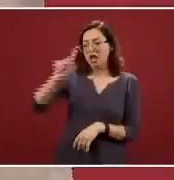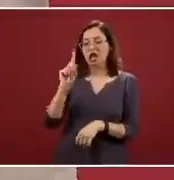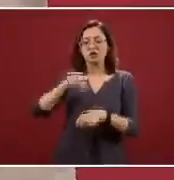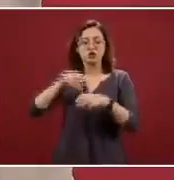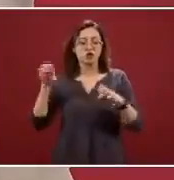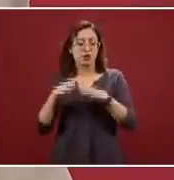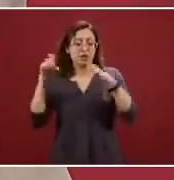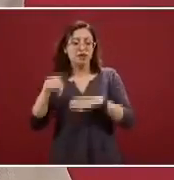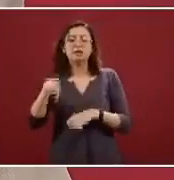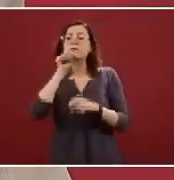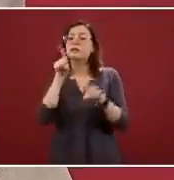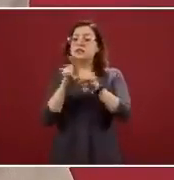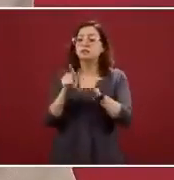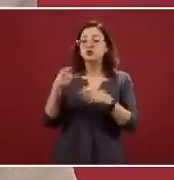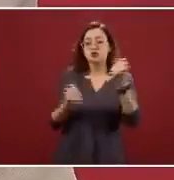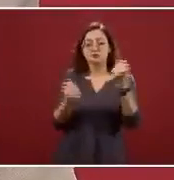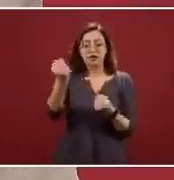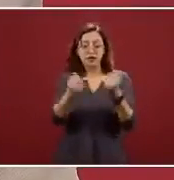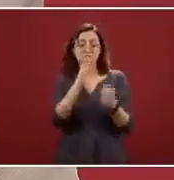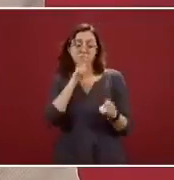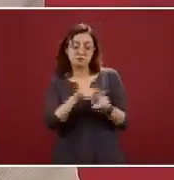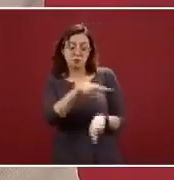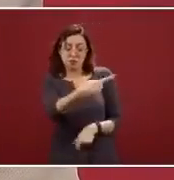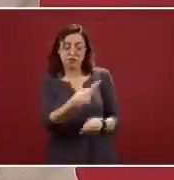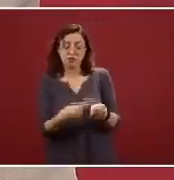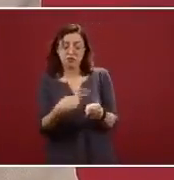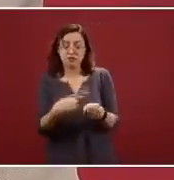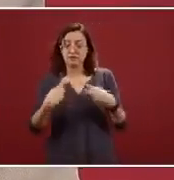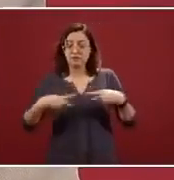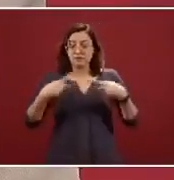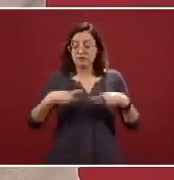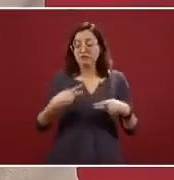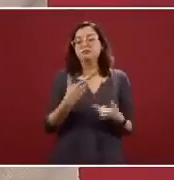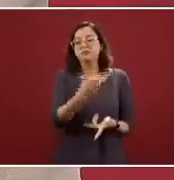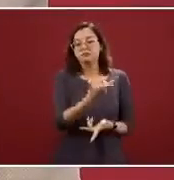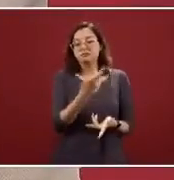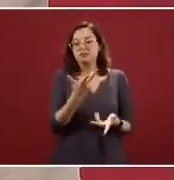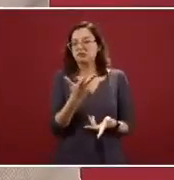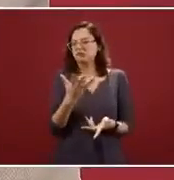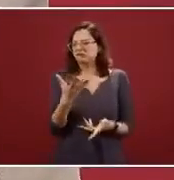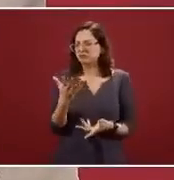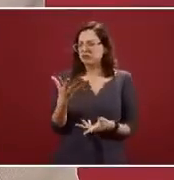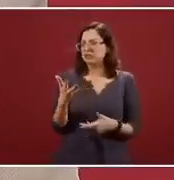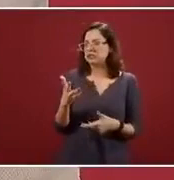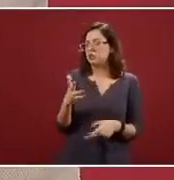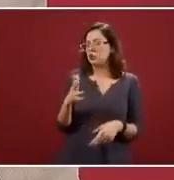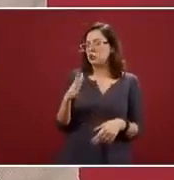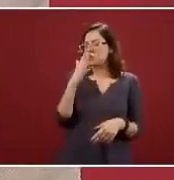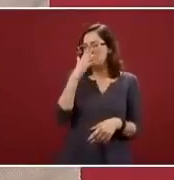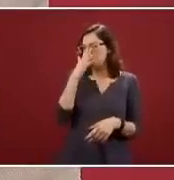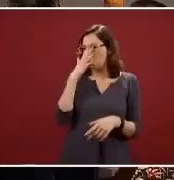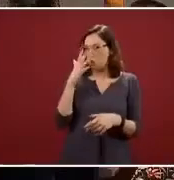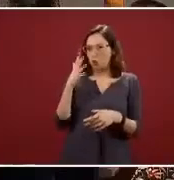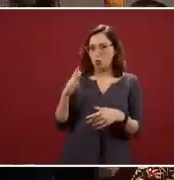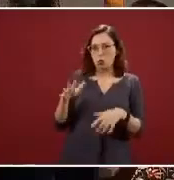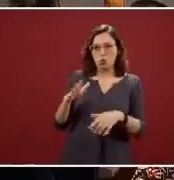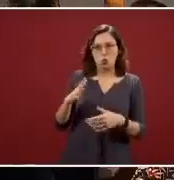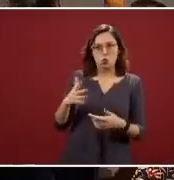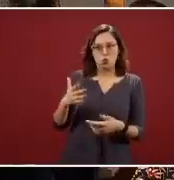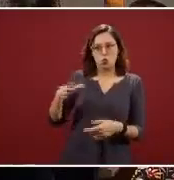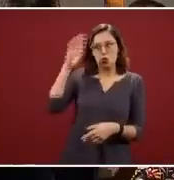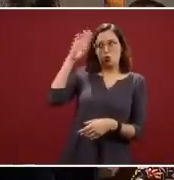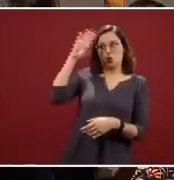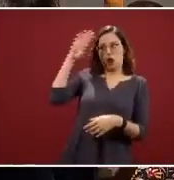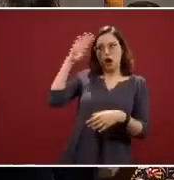caso también la protección al paciente, que no son insumos de alta bioseguridad, son insumos que en el hoy tenemos para la